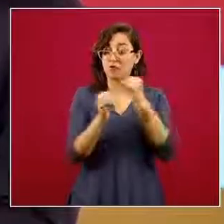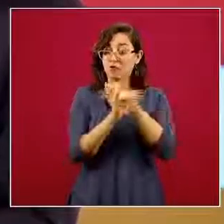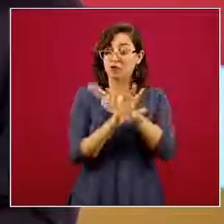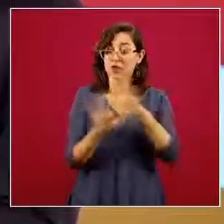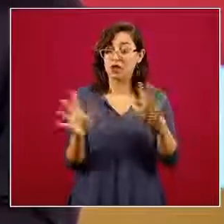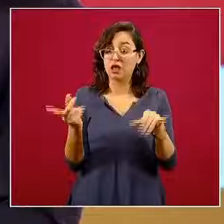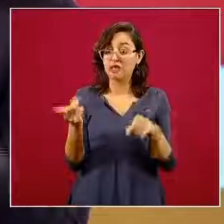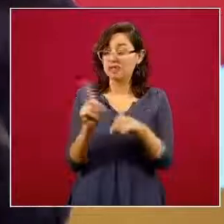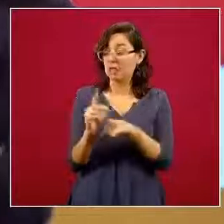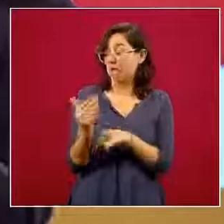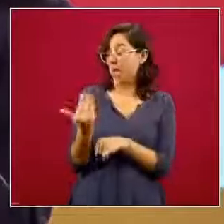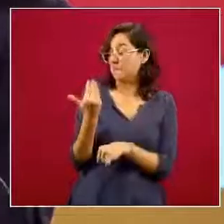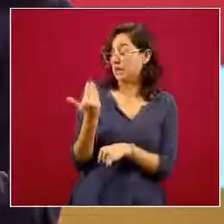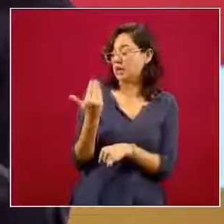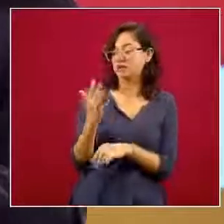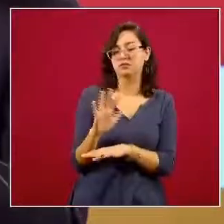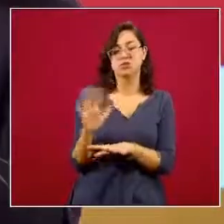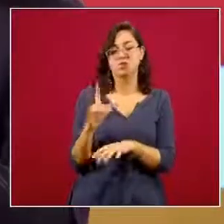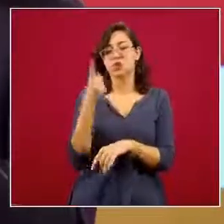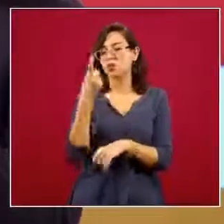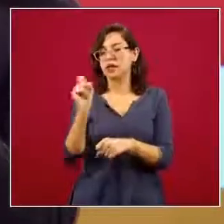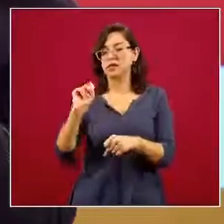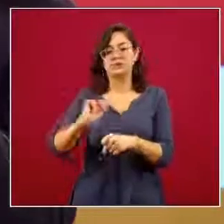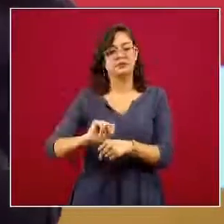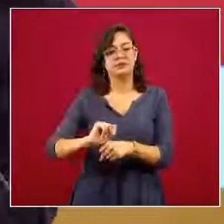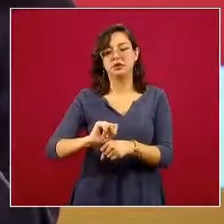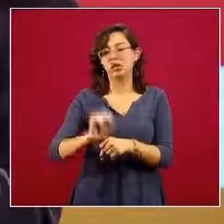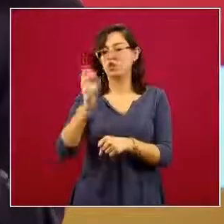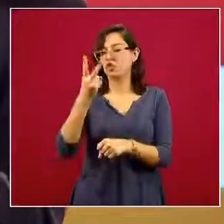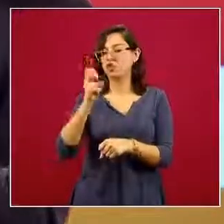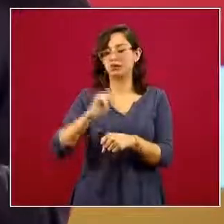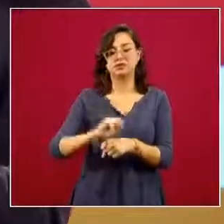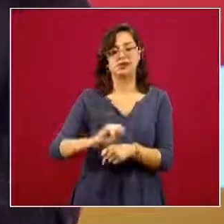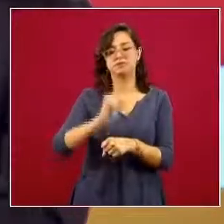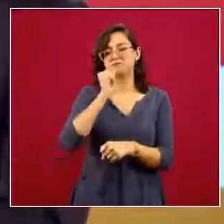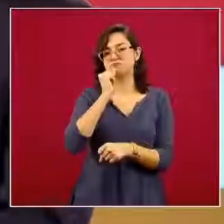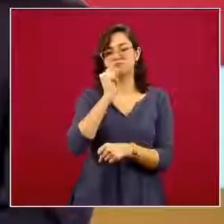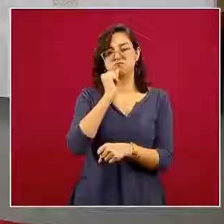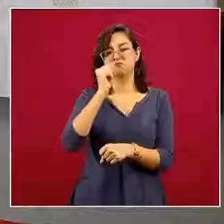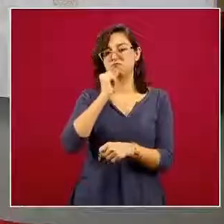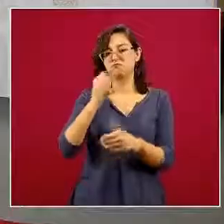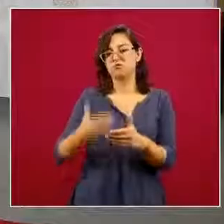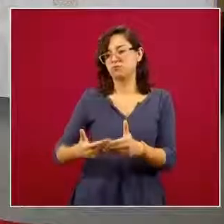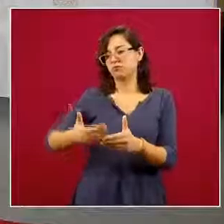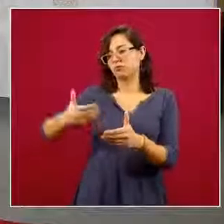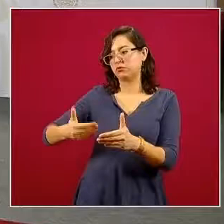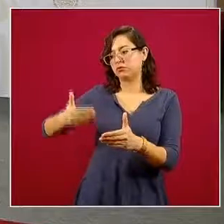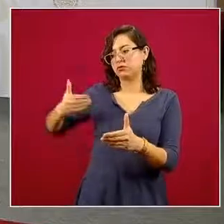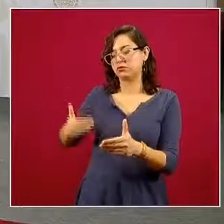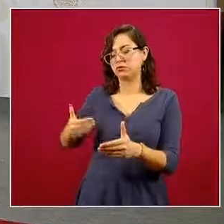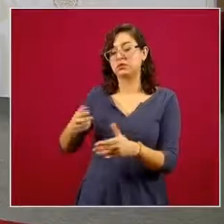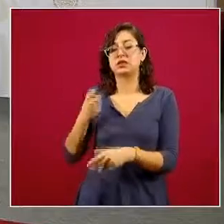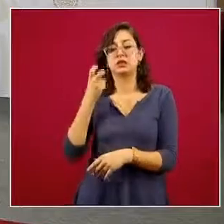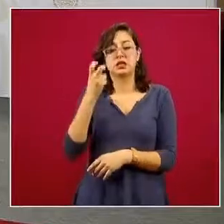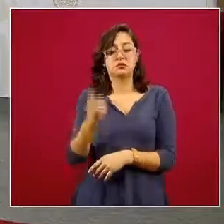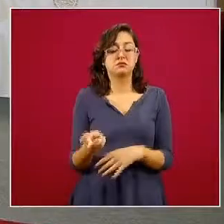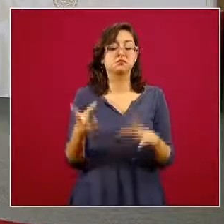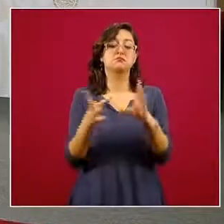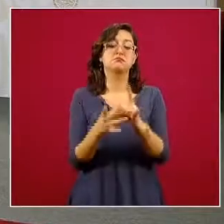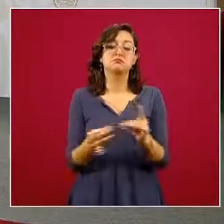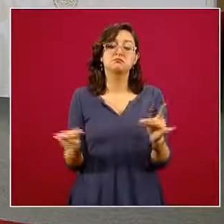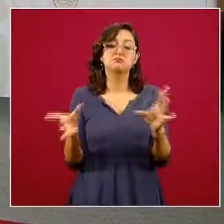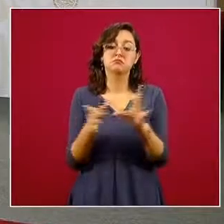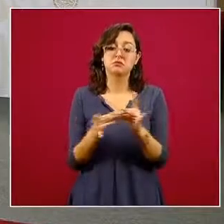los días más recientes y quitamos la última semana, a veces se quitan 2 semanas completas. Entonces, esta es parte de la